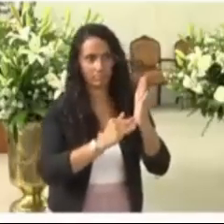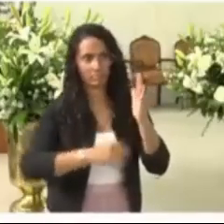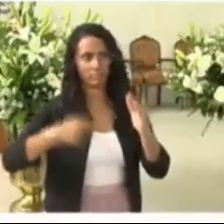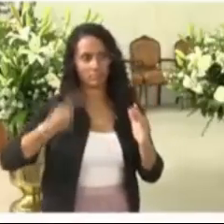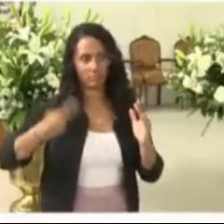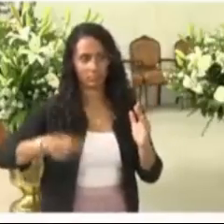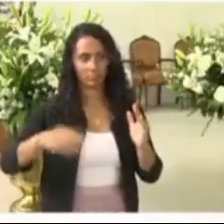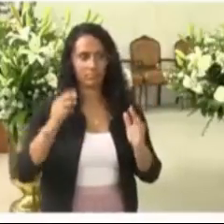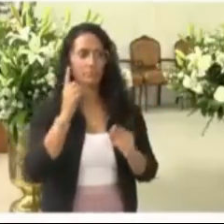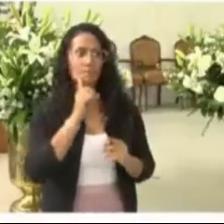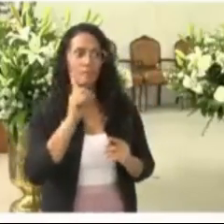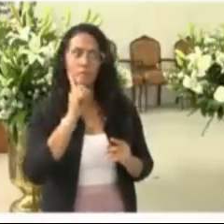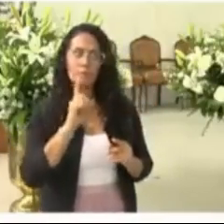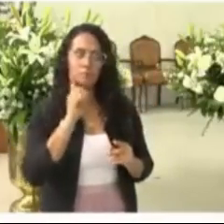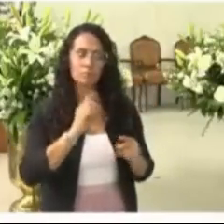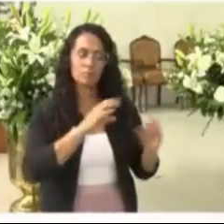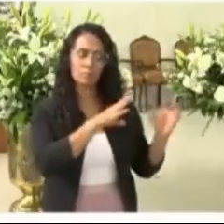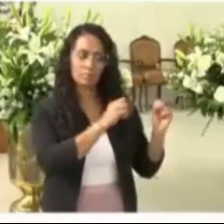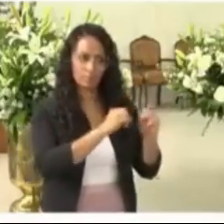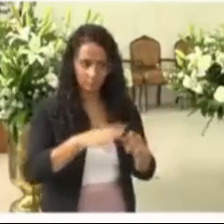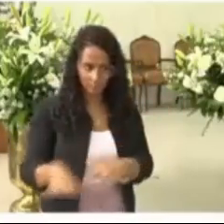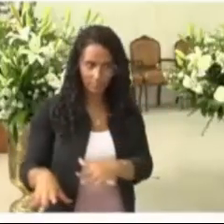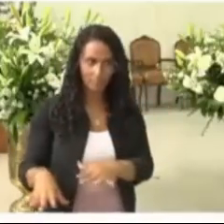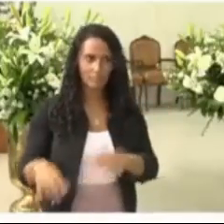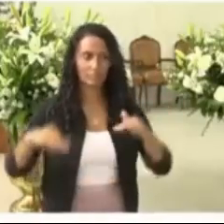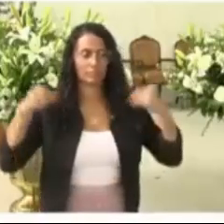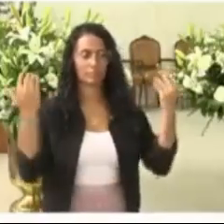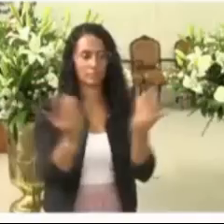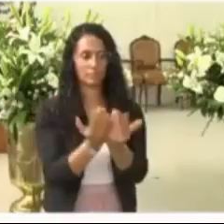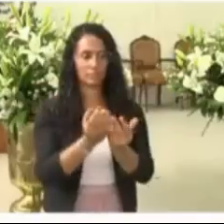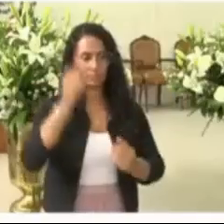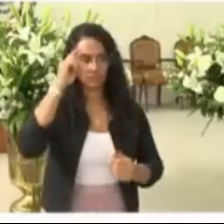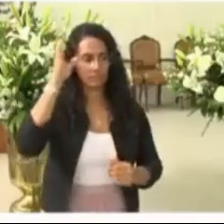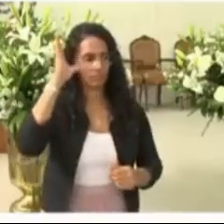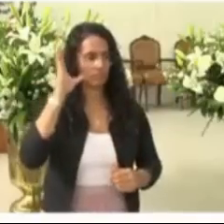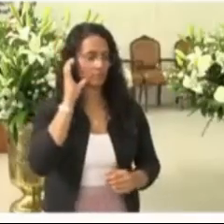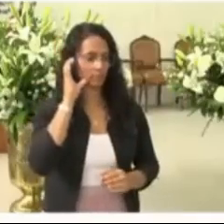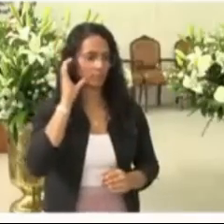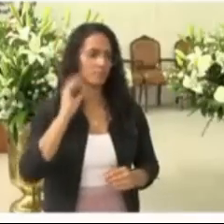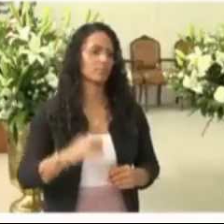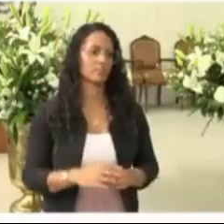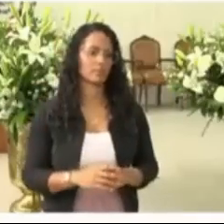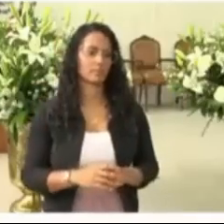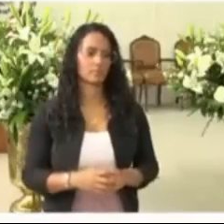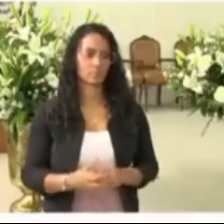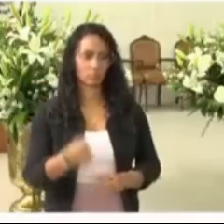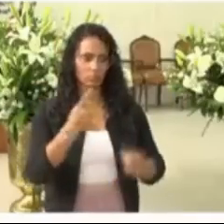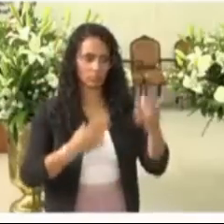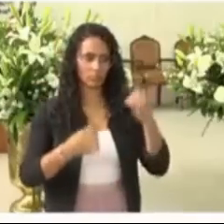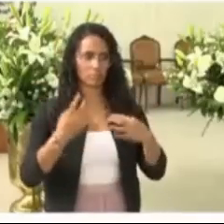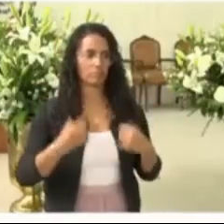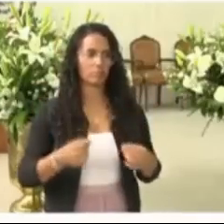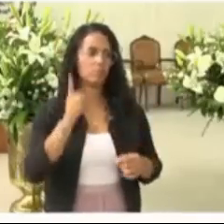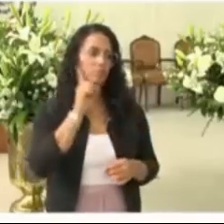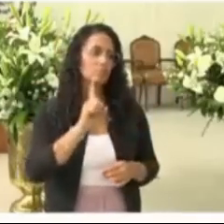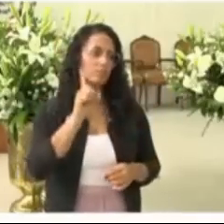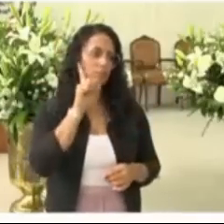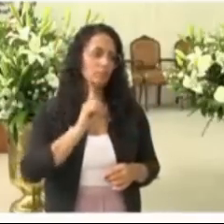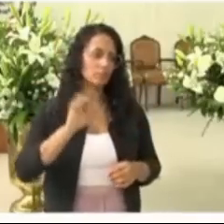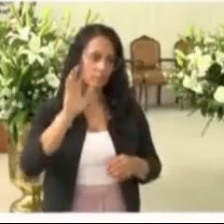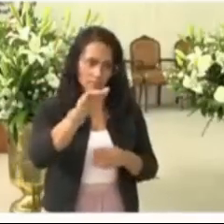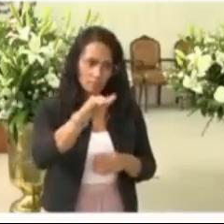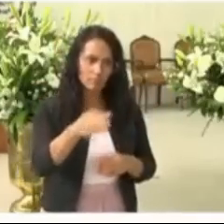cita, al final de algunos de los temas, algunas de nuestras hermanas se acercaron con algunos pastores e incluso